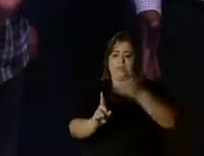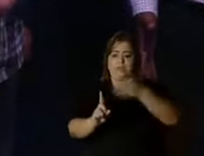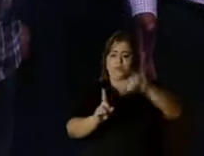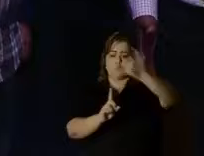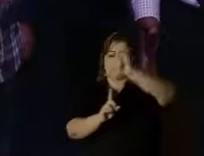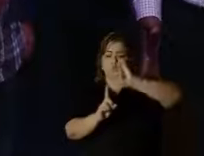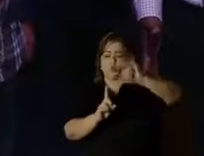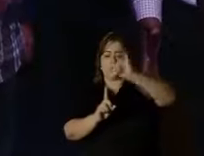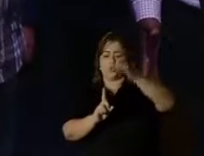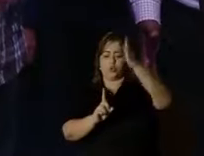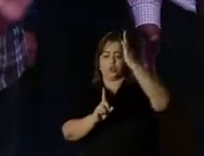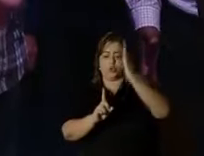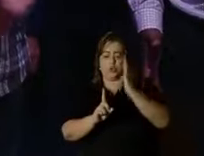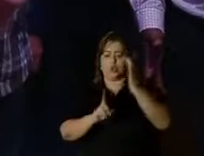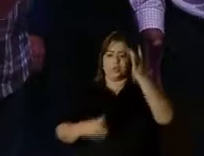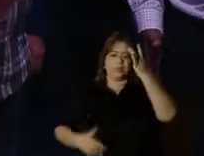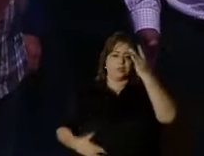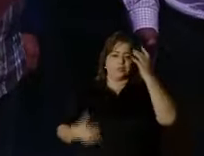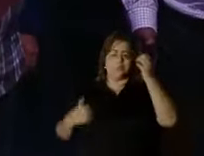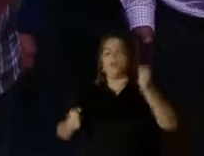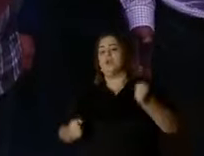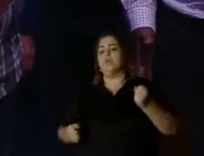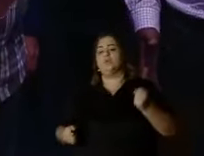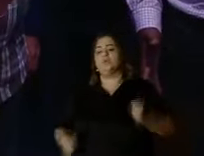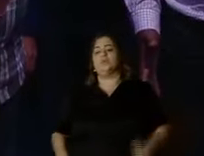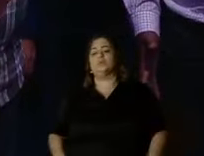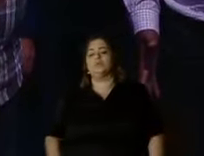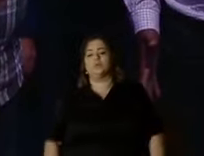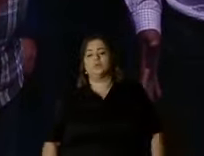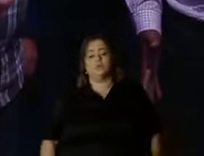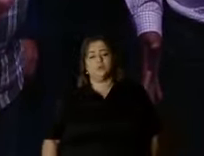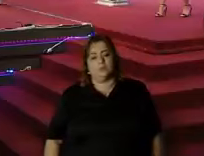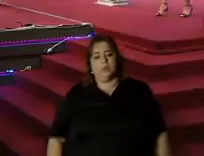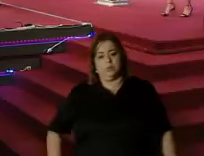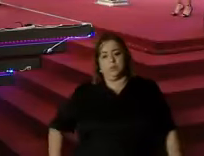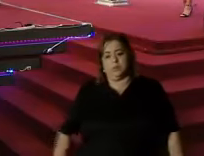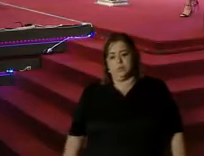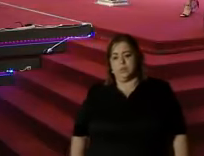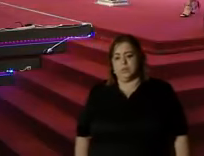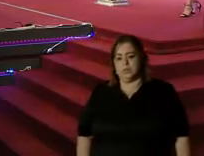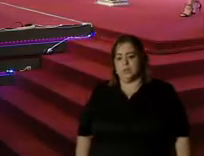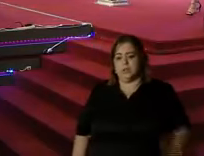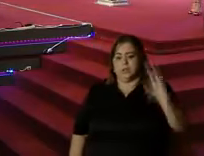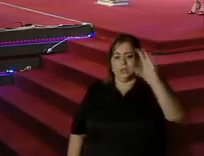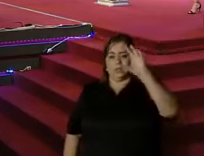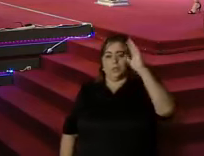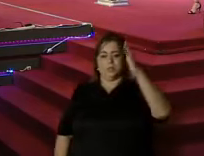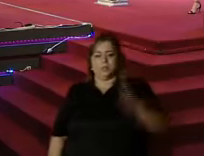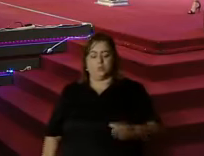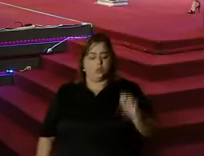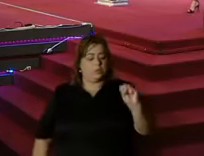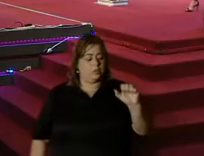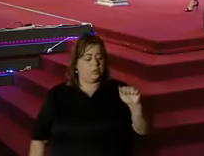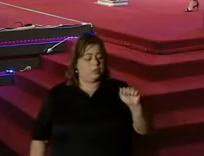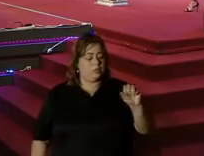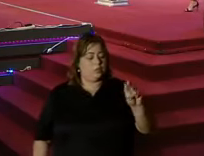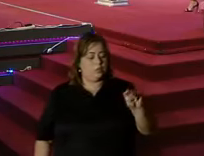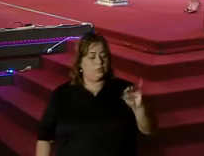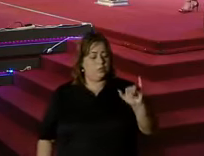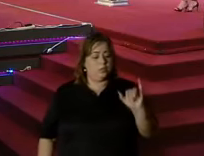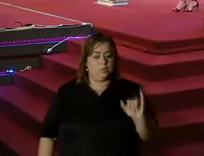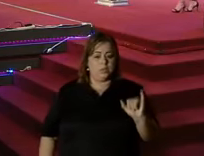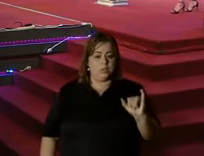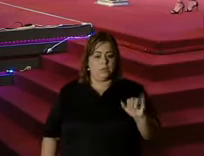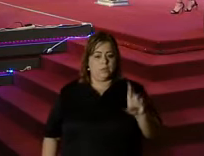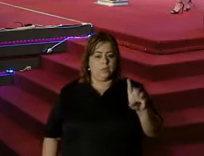de Dios. Recibe salud por esa palabra. Pastores, ayúdenme. Pastores, Sammy, ayúdame. Jafa, ayúdame.